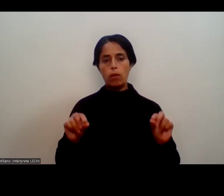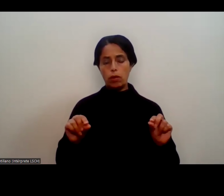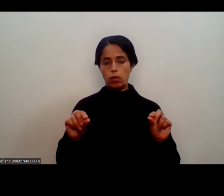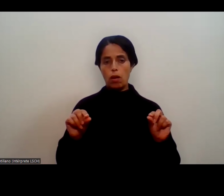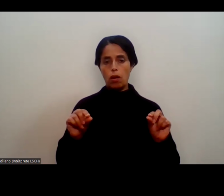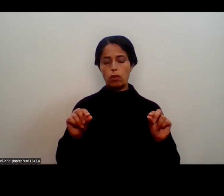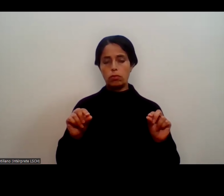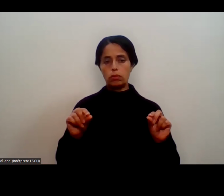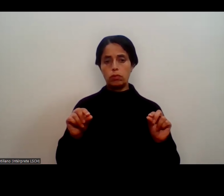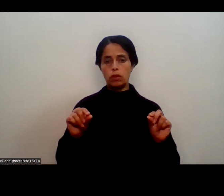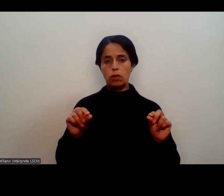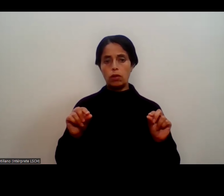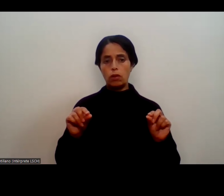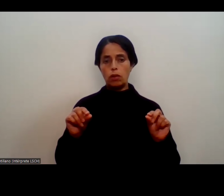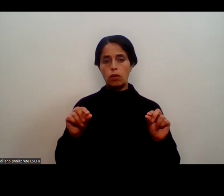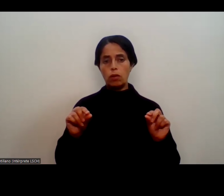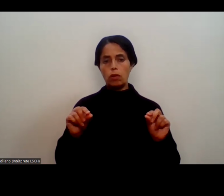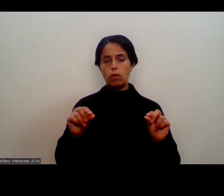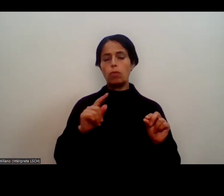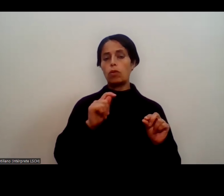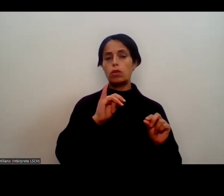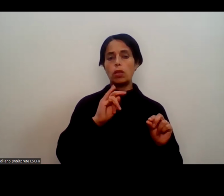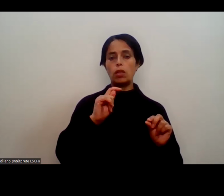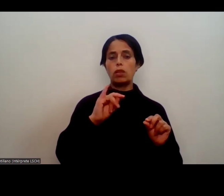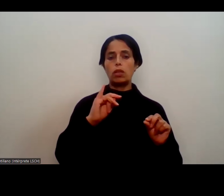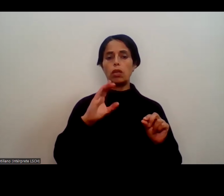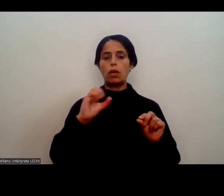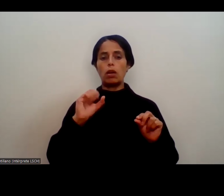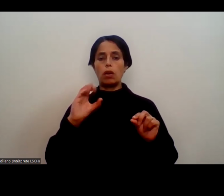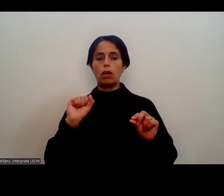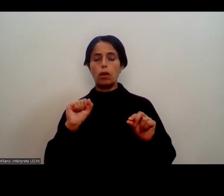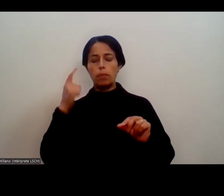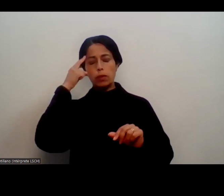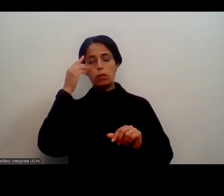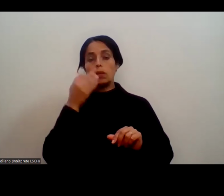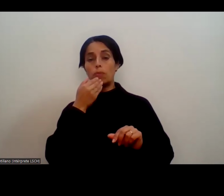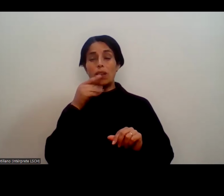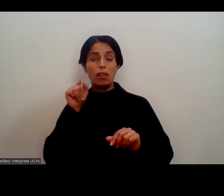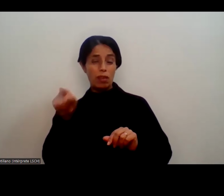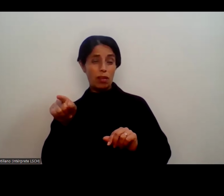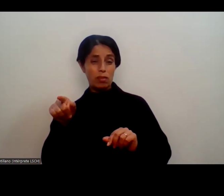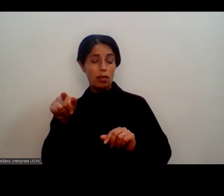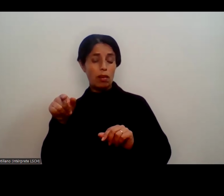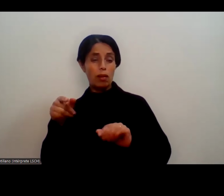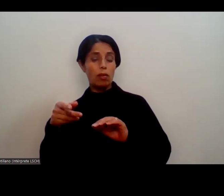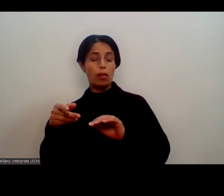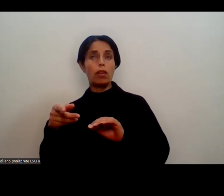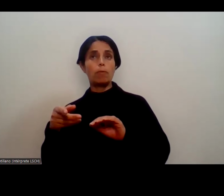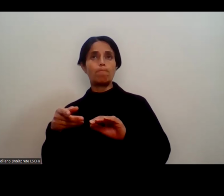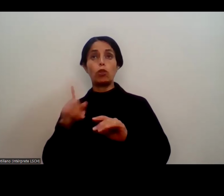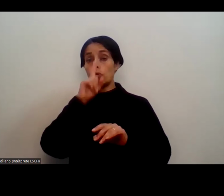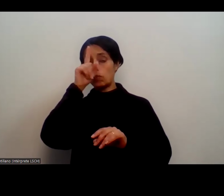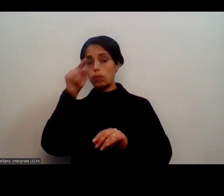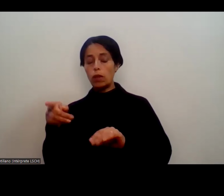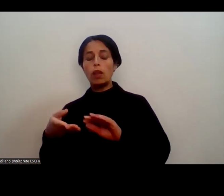eh, del área circuntiticaca estuviesen pensando también en jaguar, ¿no? Pero no es el caso de